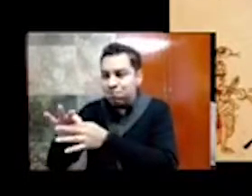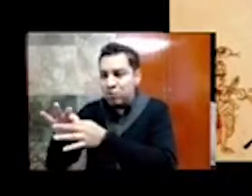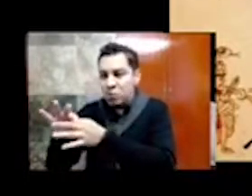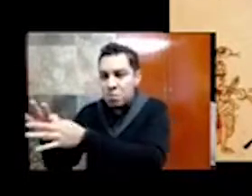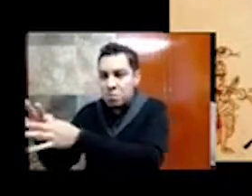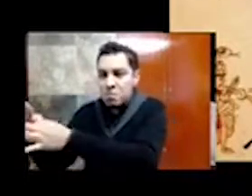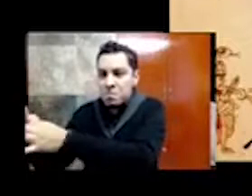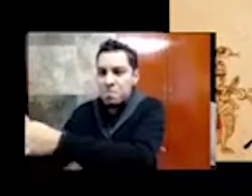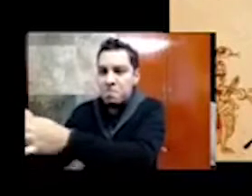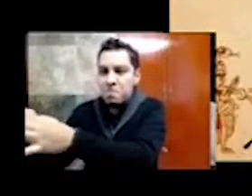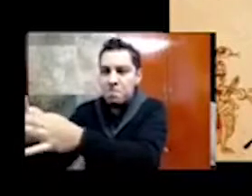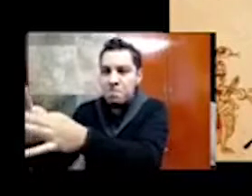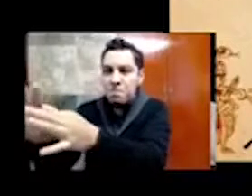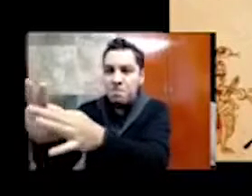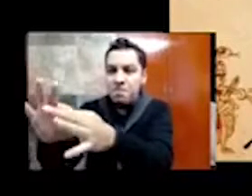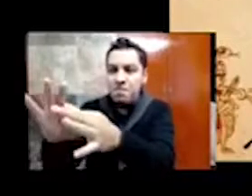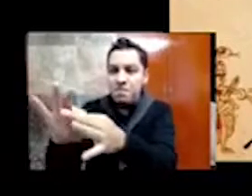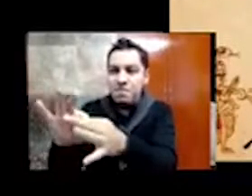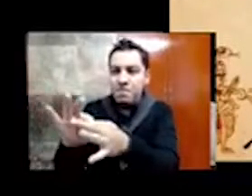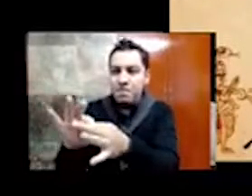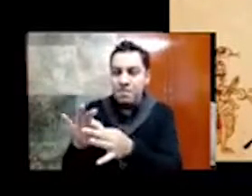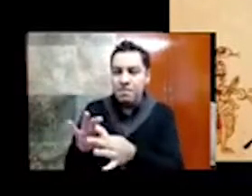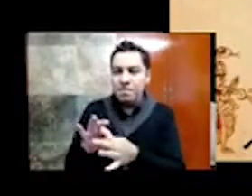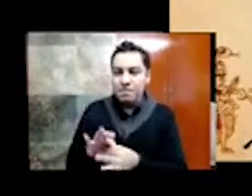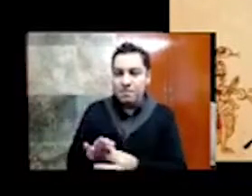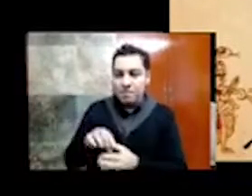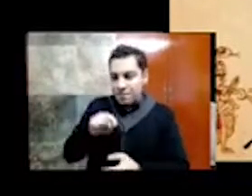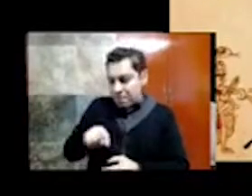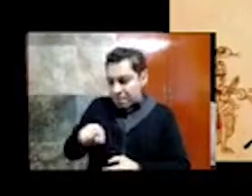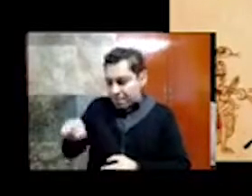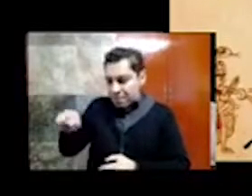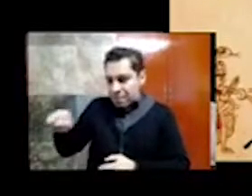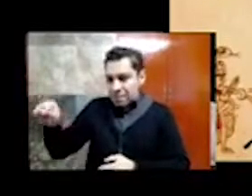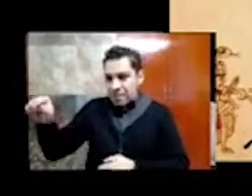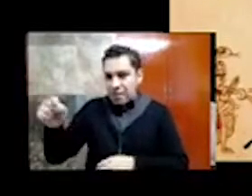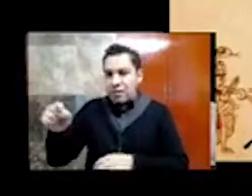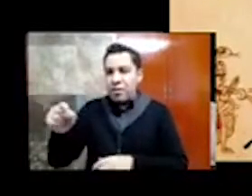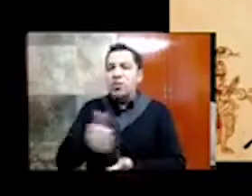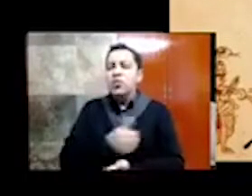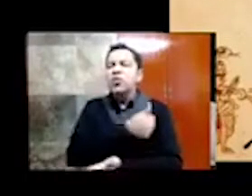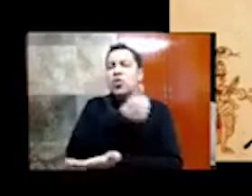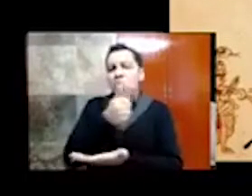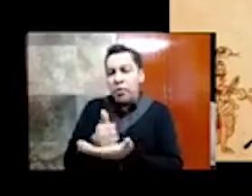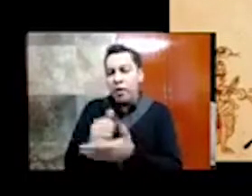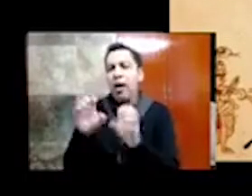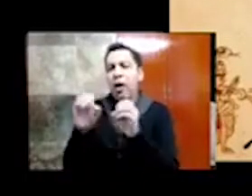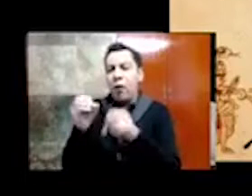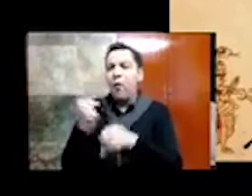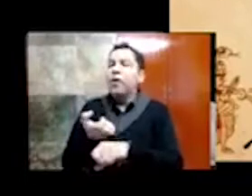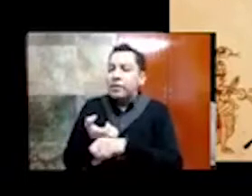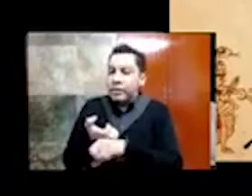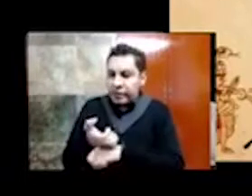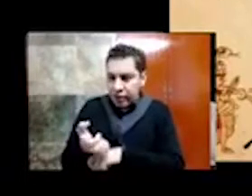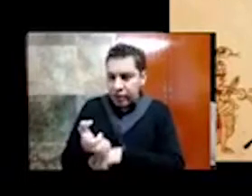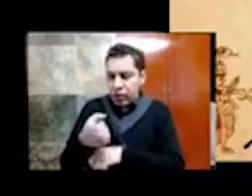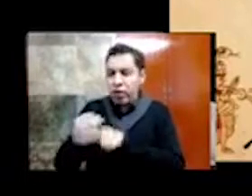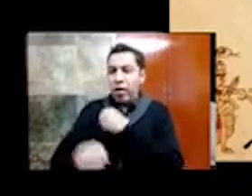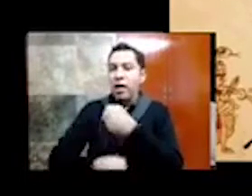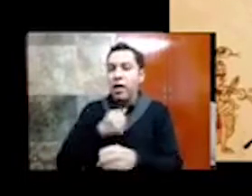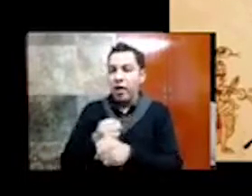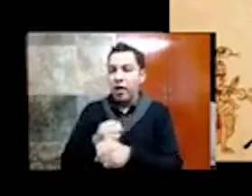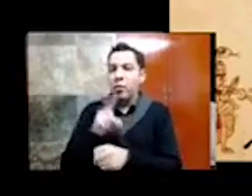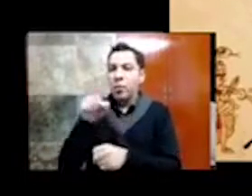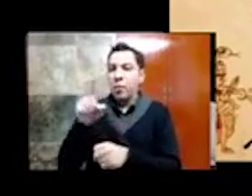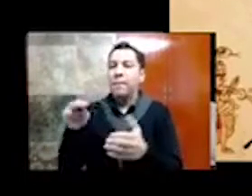lo que llama la doctora Garduño ciudades-estado que ocupan las riberas para el año 1200